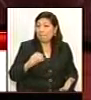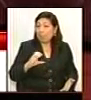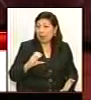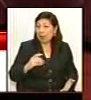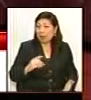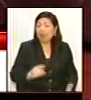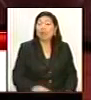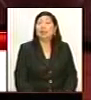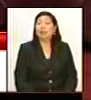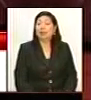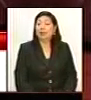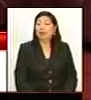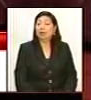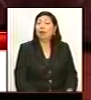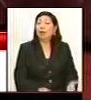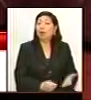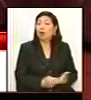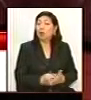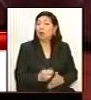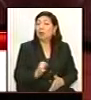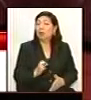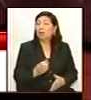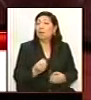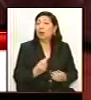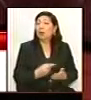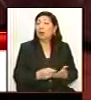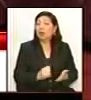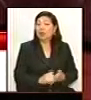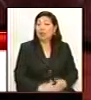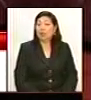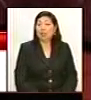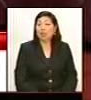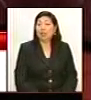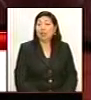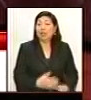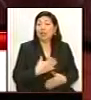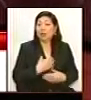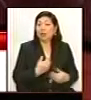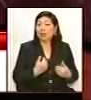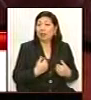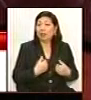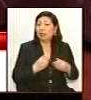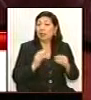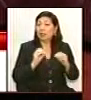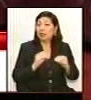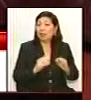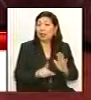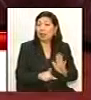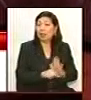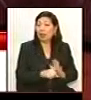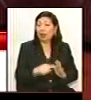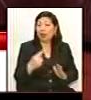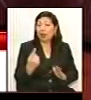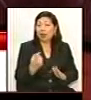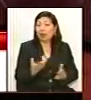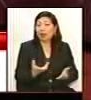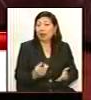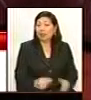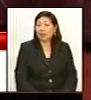recurre a la compra de ADN. ¿Por qué? Porque la salud se tiene que otorgar, la Ley General de la Salud